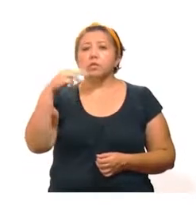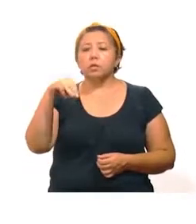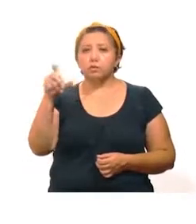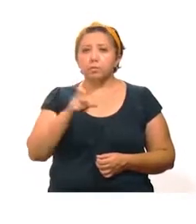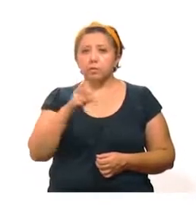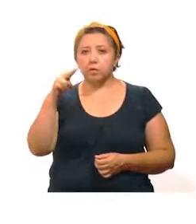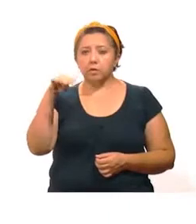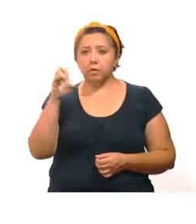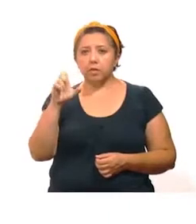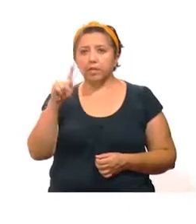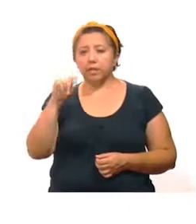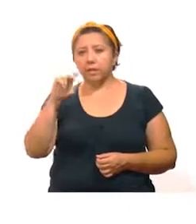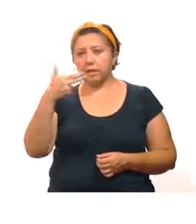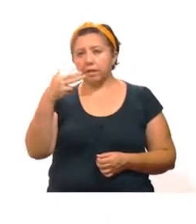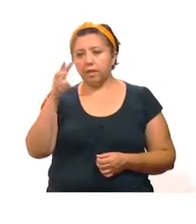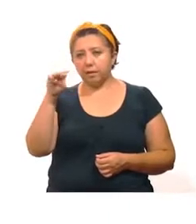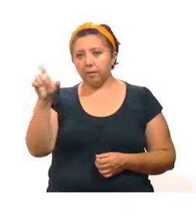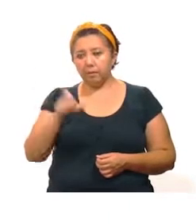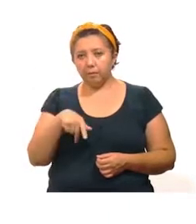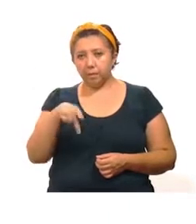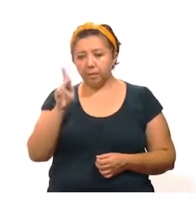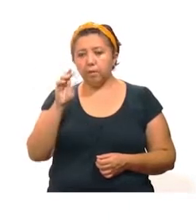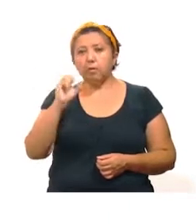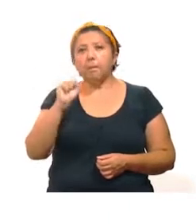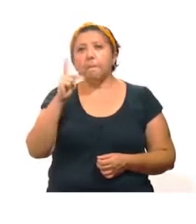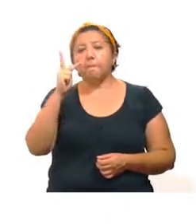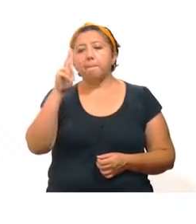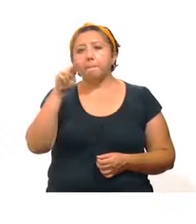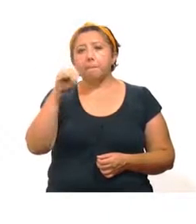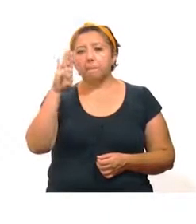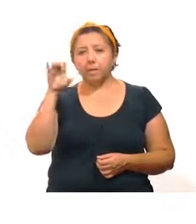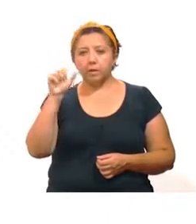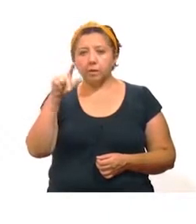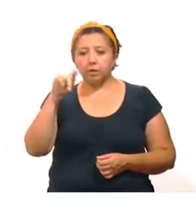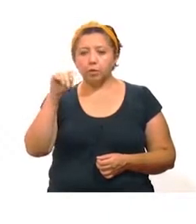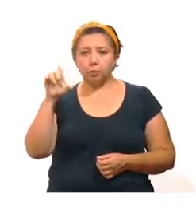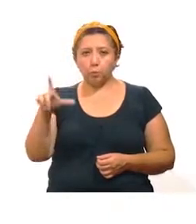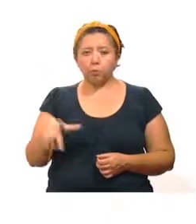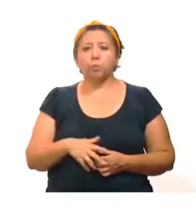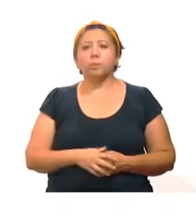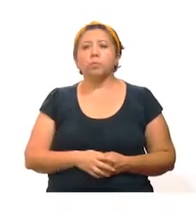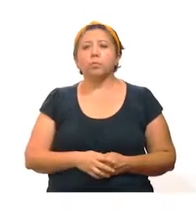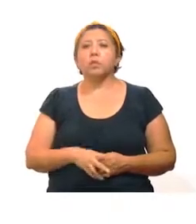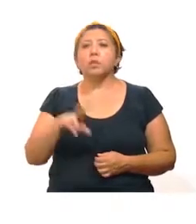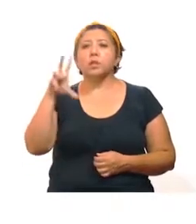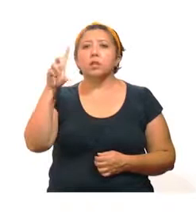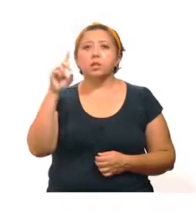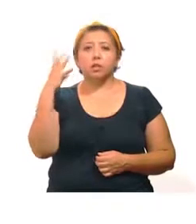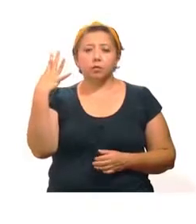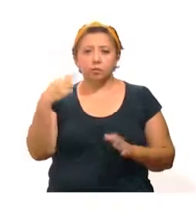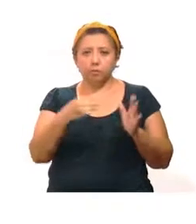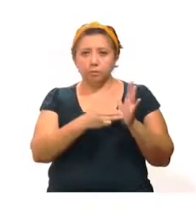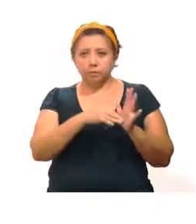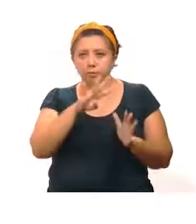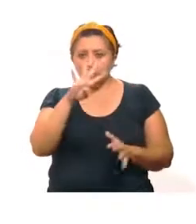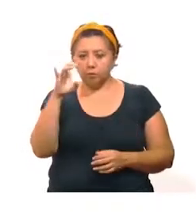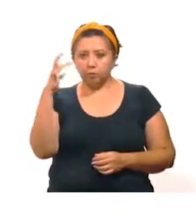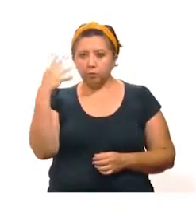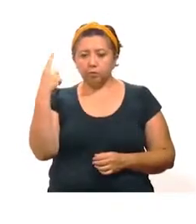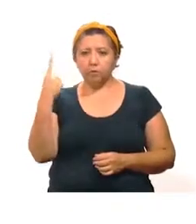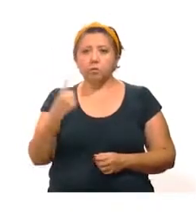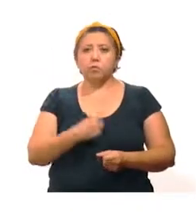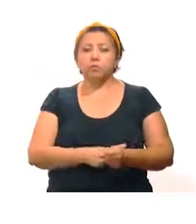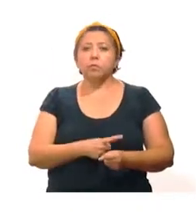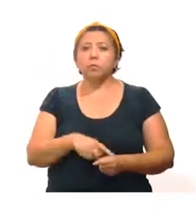Maxcanú, Oxcuscab y Tamec, y 1 en Opichén, Panabá, Progreso, Tecash y Ticul. De los 34.451